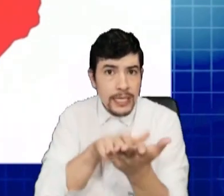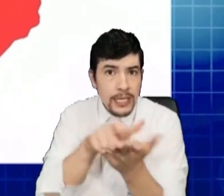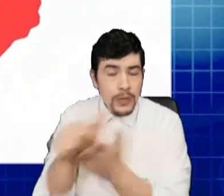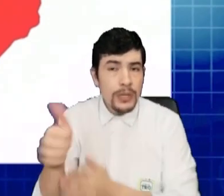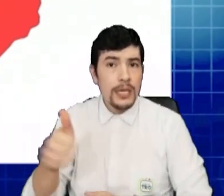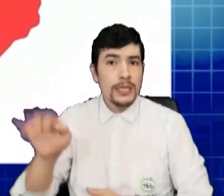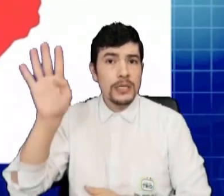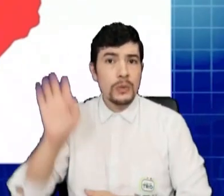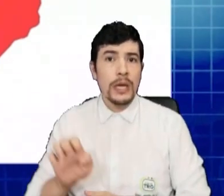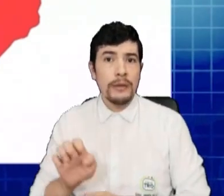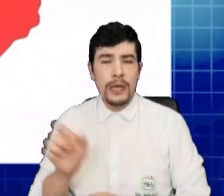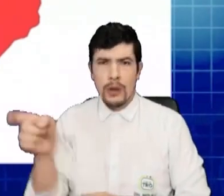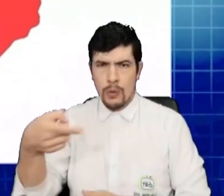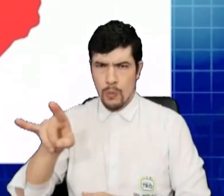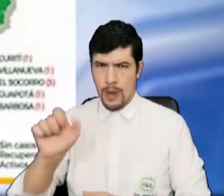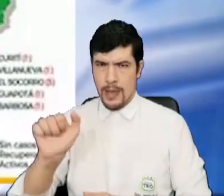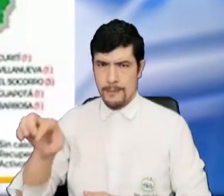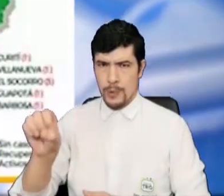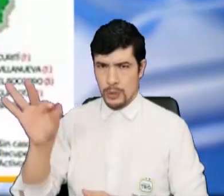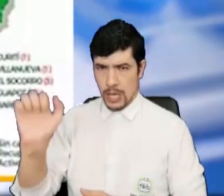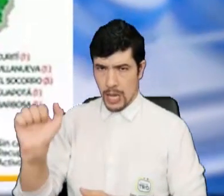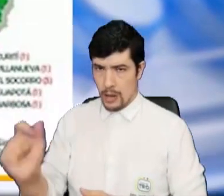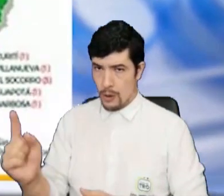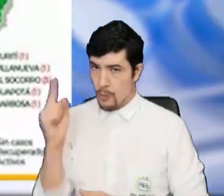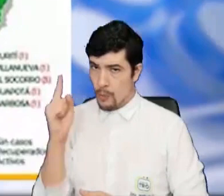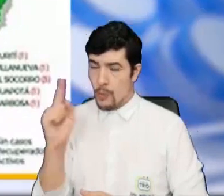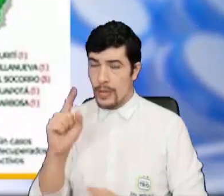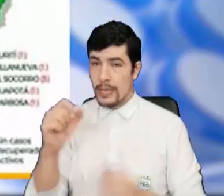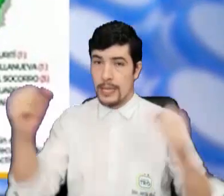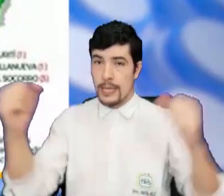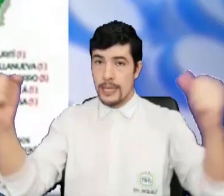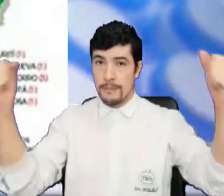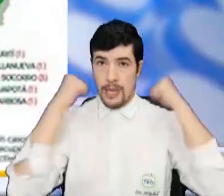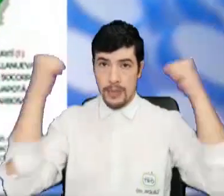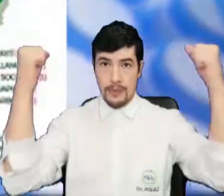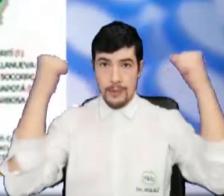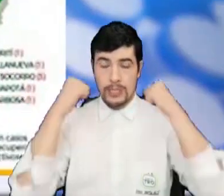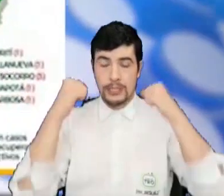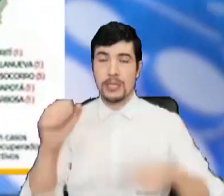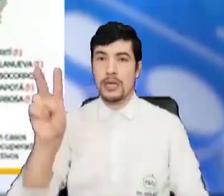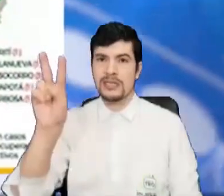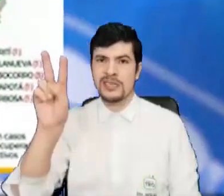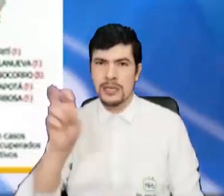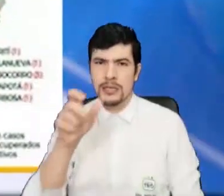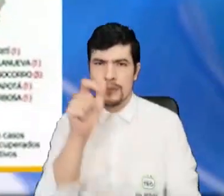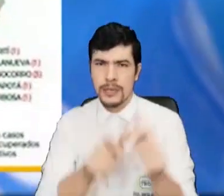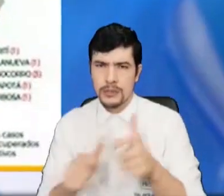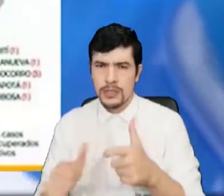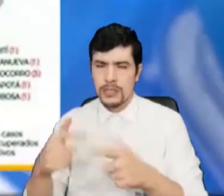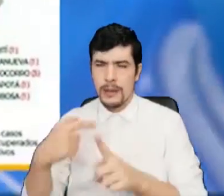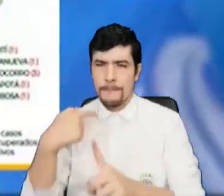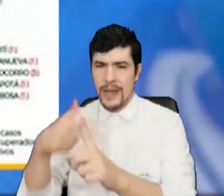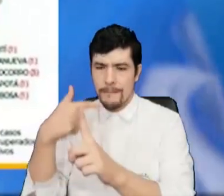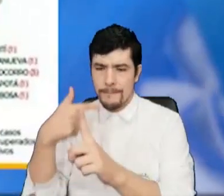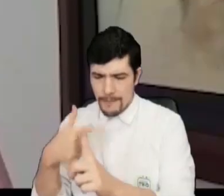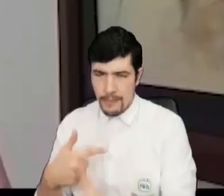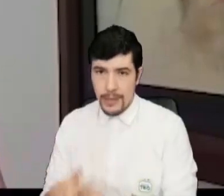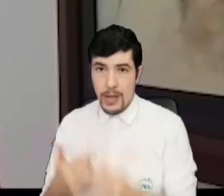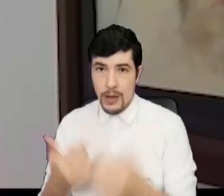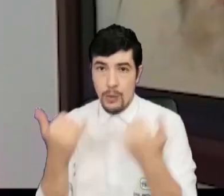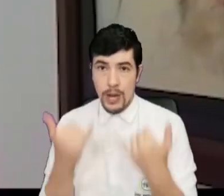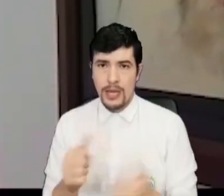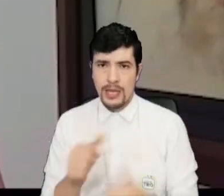guapota 1 y piedecuesta 7 las autoridades de salud del departamento insisten en el llamado al autocuidado